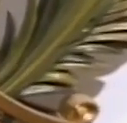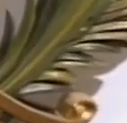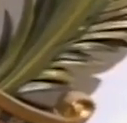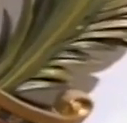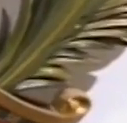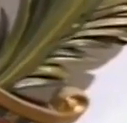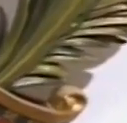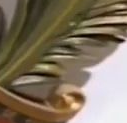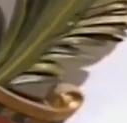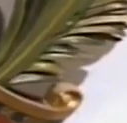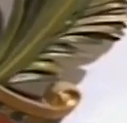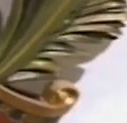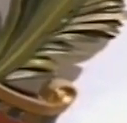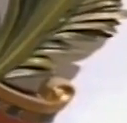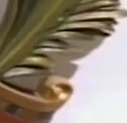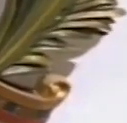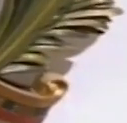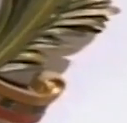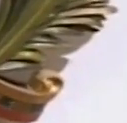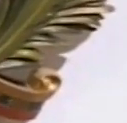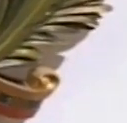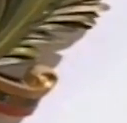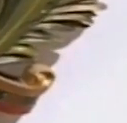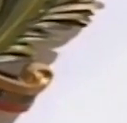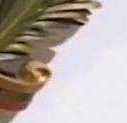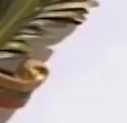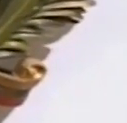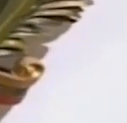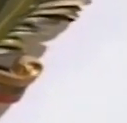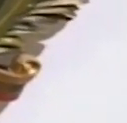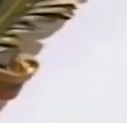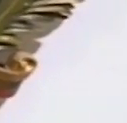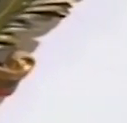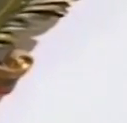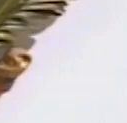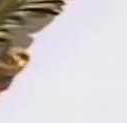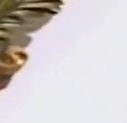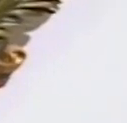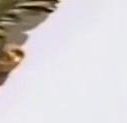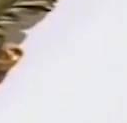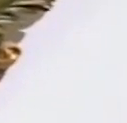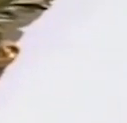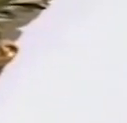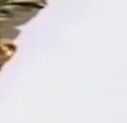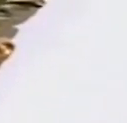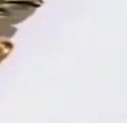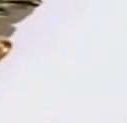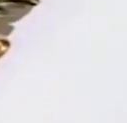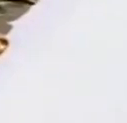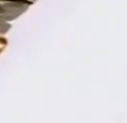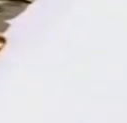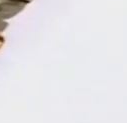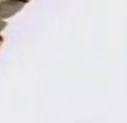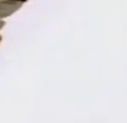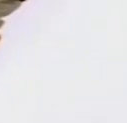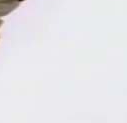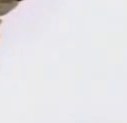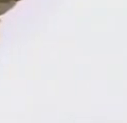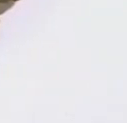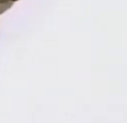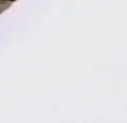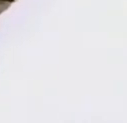consejos municipales en todo el territorio nacional. Estas elecciones, en un primer punto, se iban a realizar el 30 de abril, luego